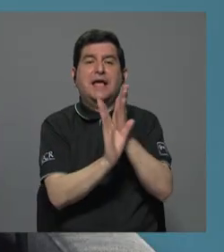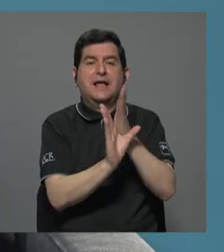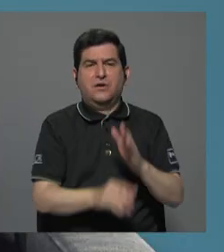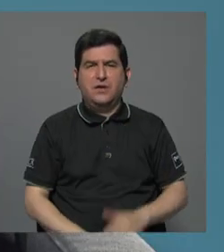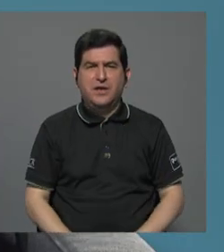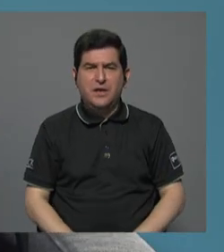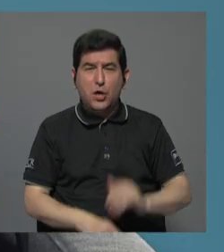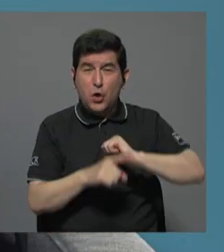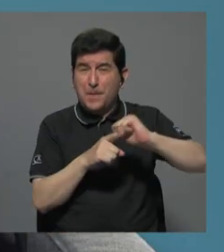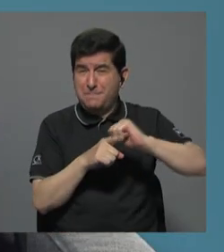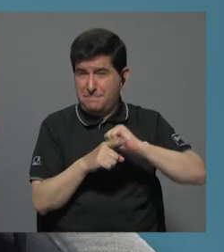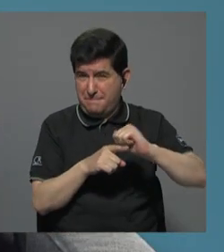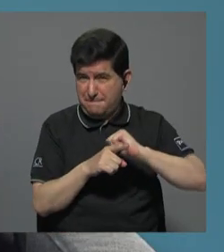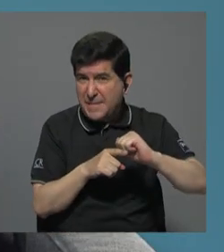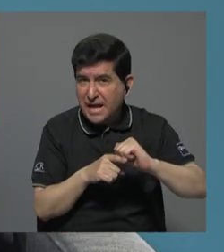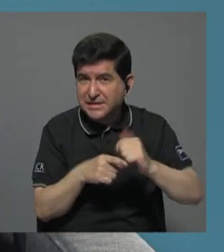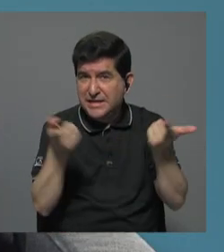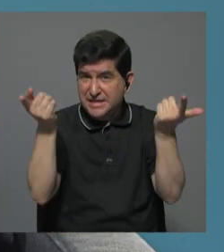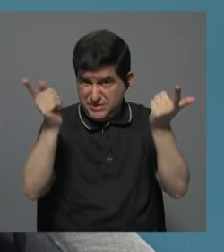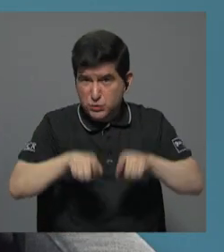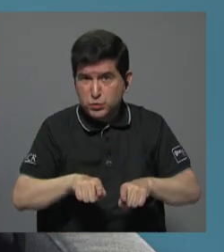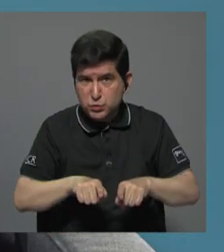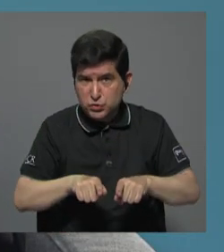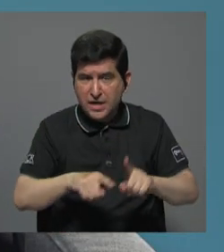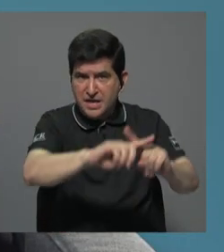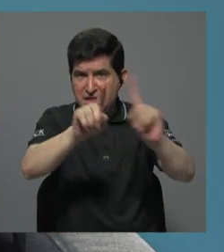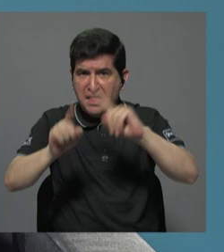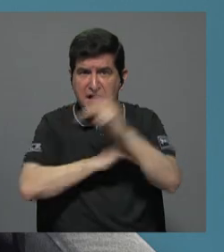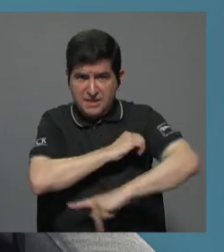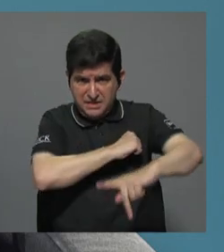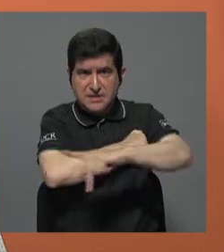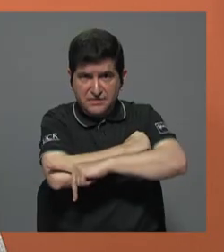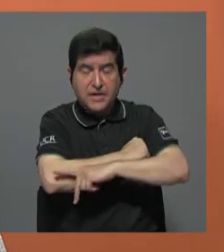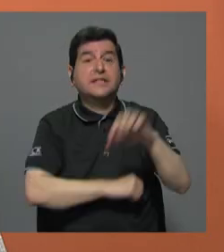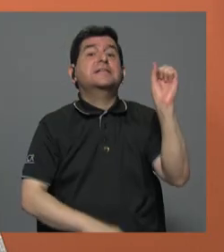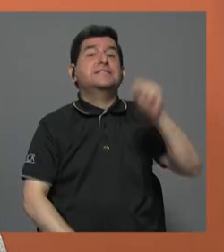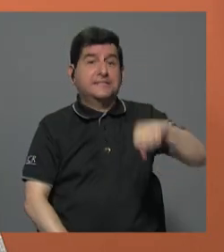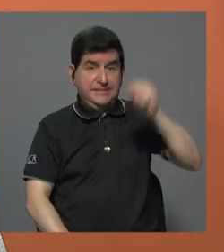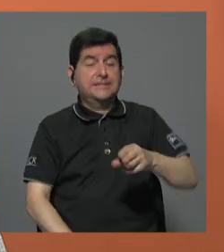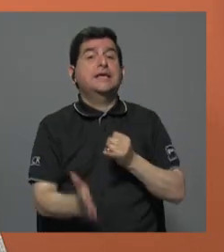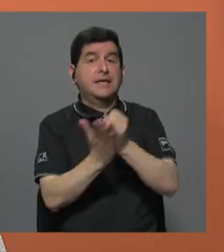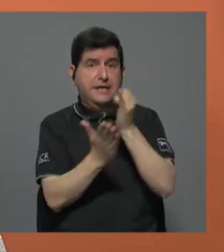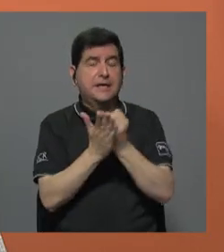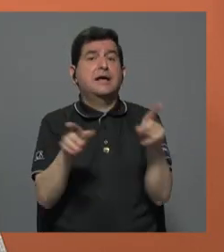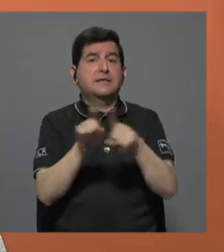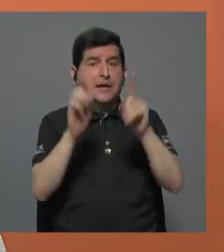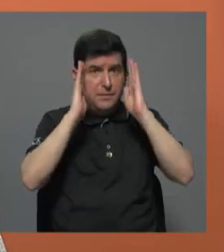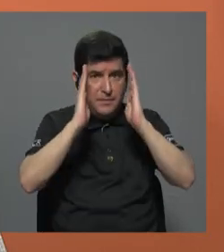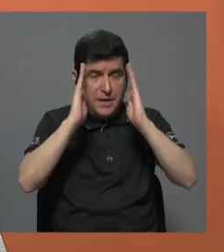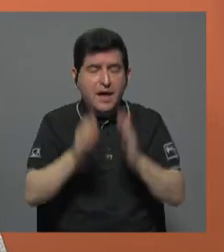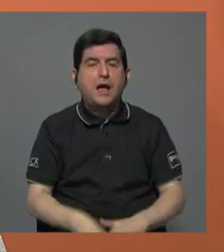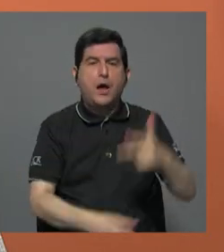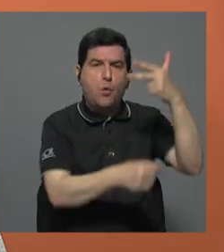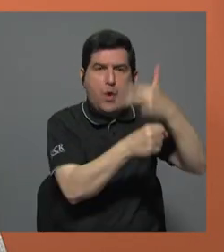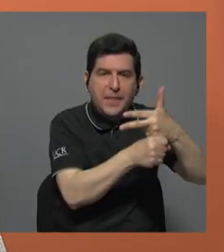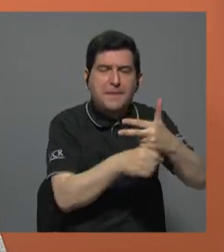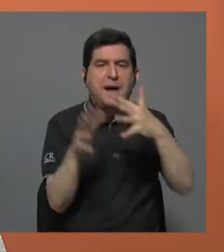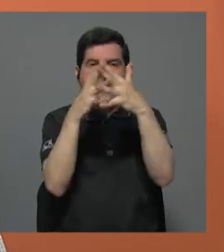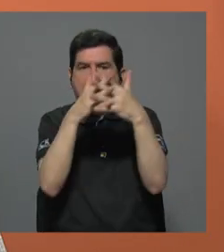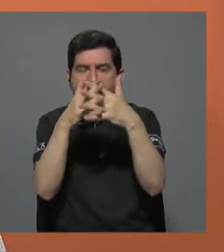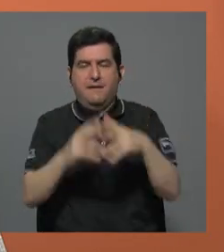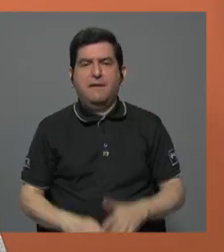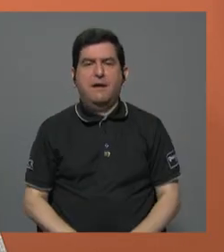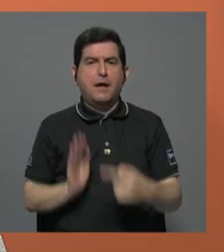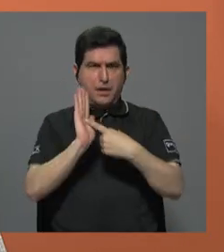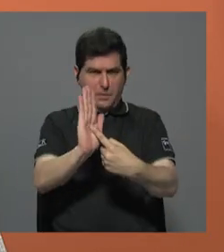david entonces que se dan en en varios países si esta investigación también gavardo lo que pasa en guatemala y en eeuu y se